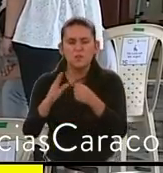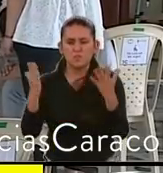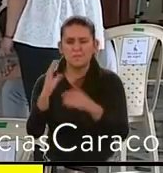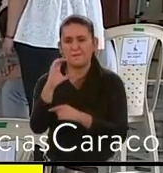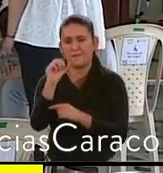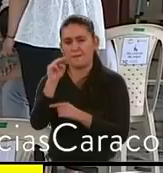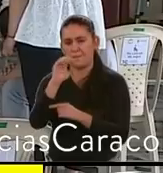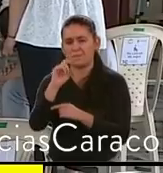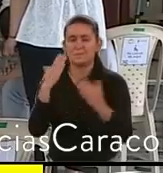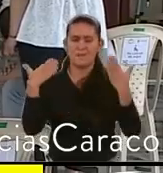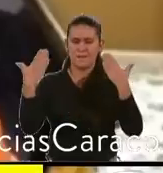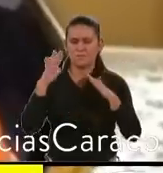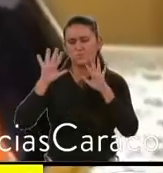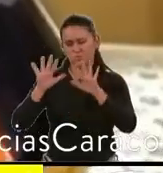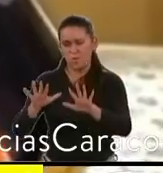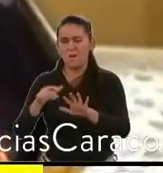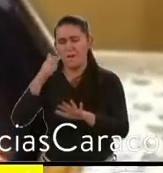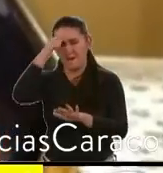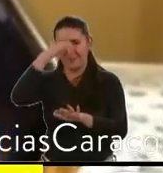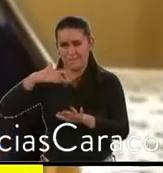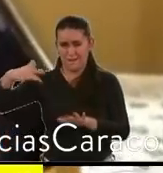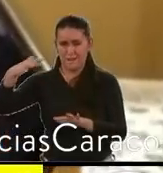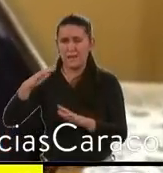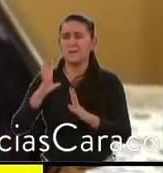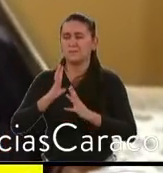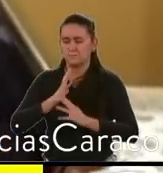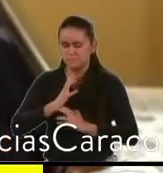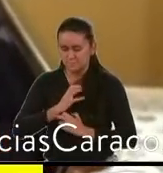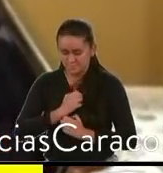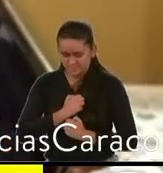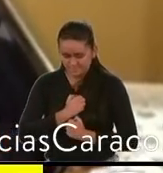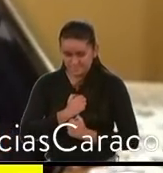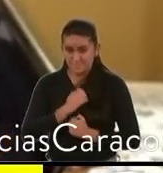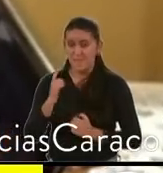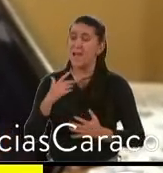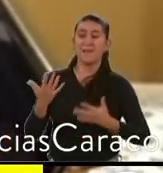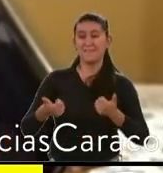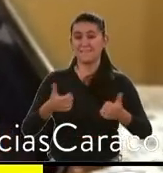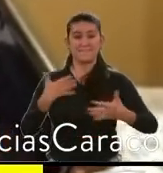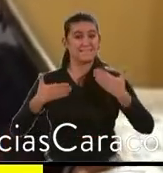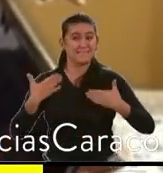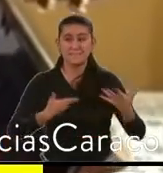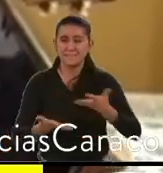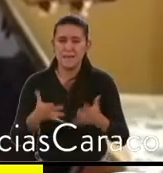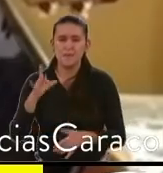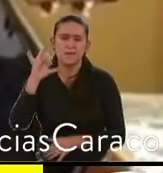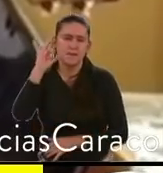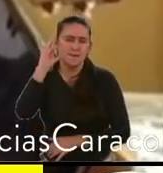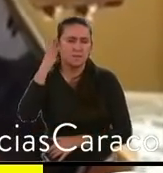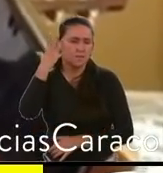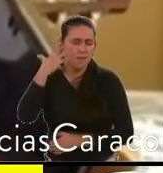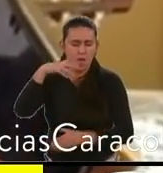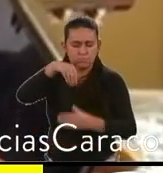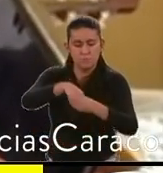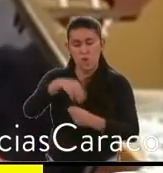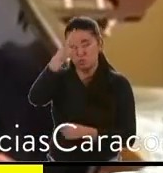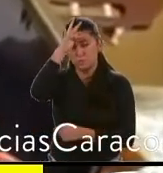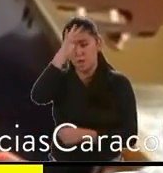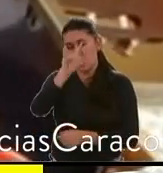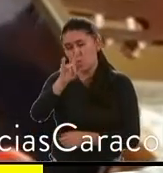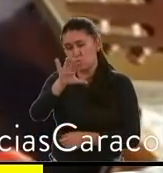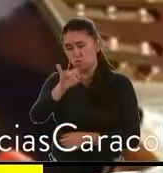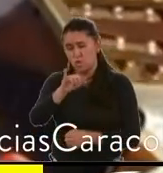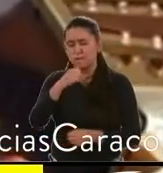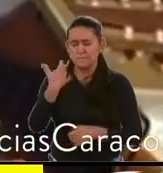de Cartagena. La sonrisa de su párroco se apagó luego de luchar durante 15 días en una unidad de cuidados